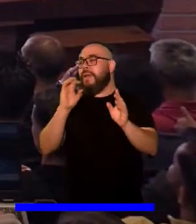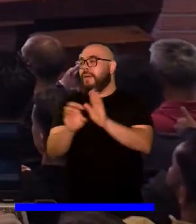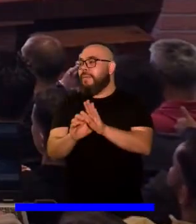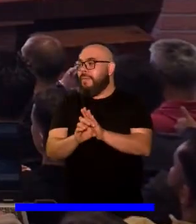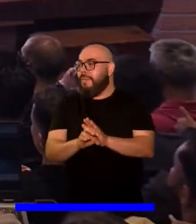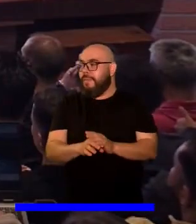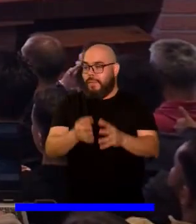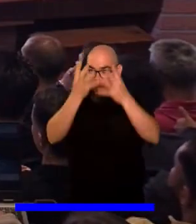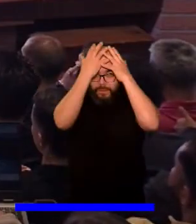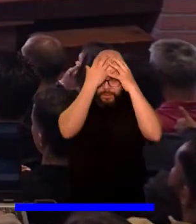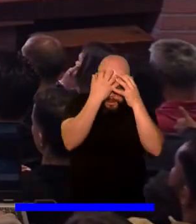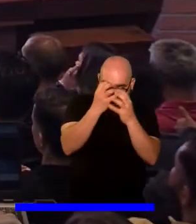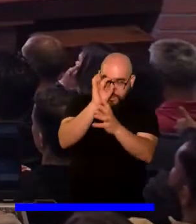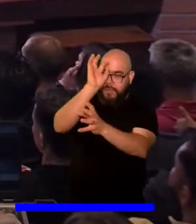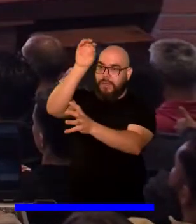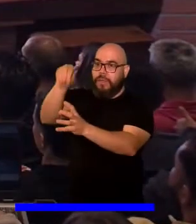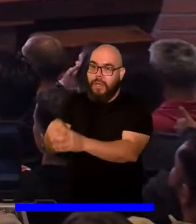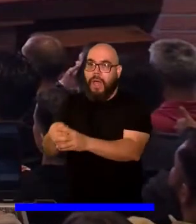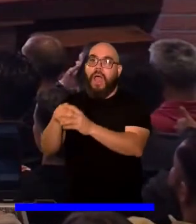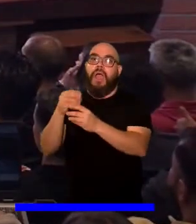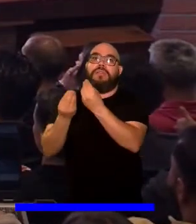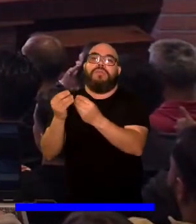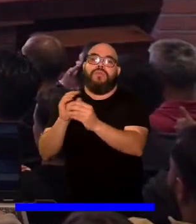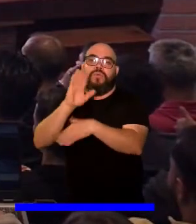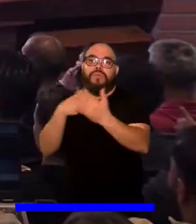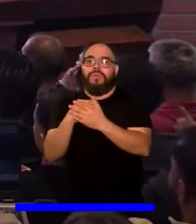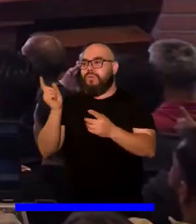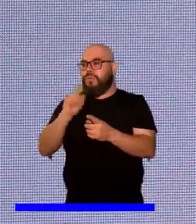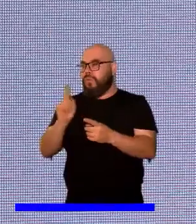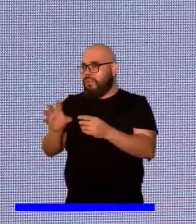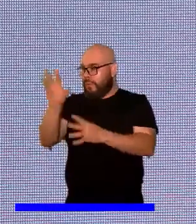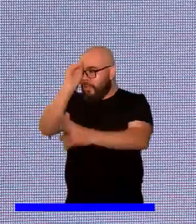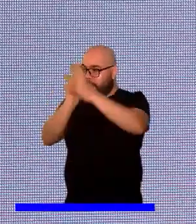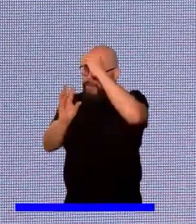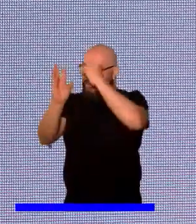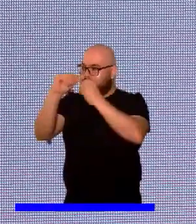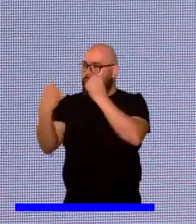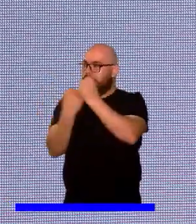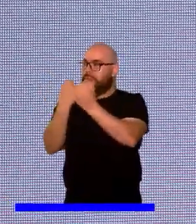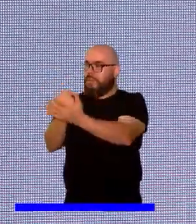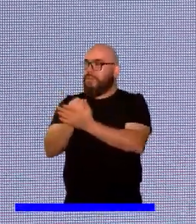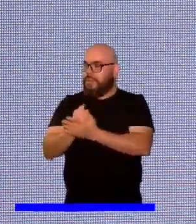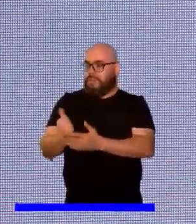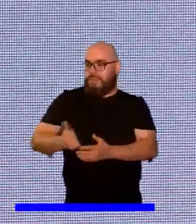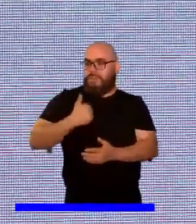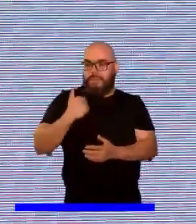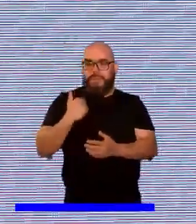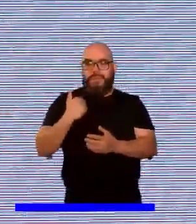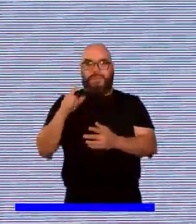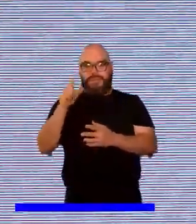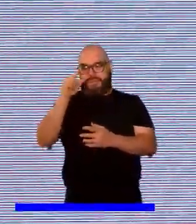cognitiva sobre el modelo de IA para que me haga todo, sino que pues, la idea es aprender y que nosotros aprovechemos a la IA en vez de